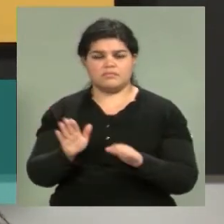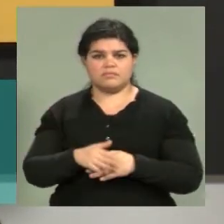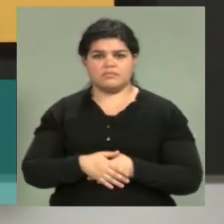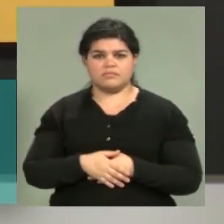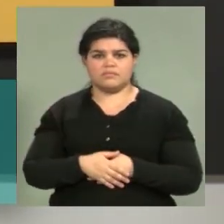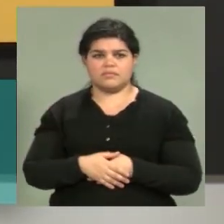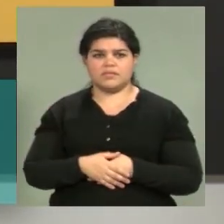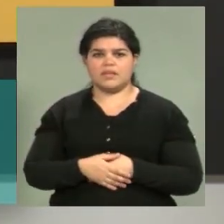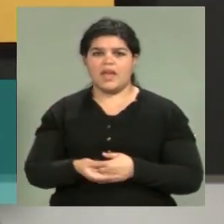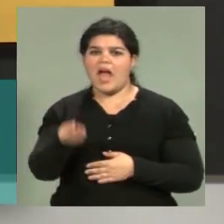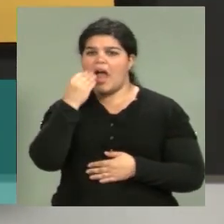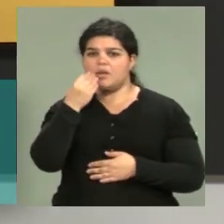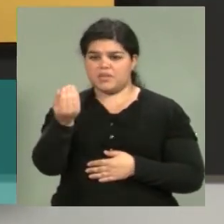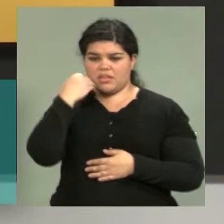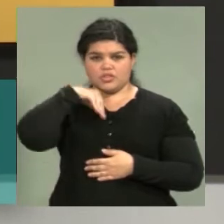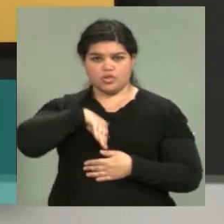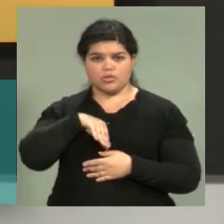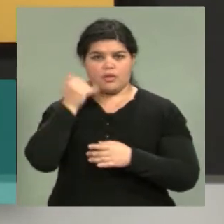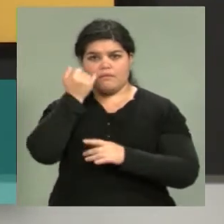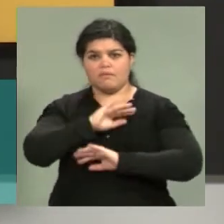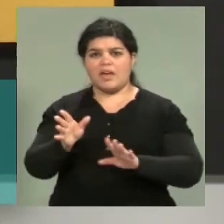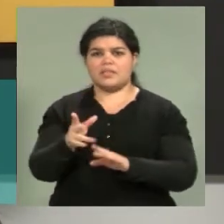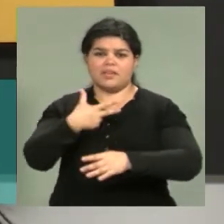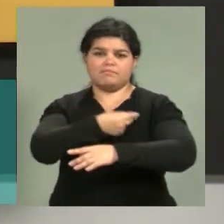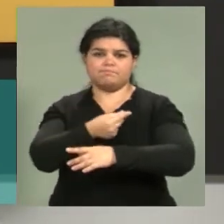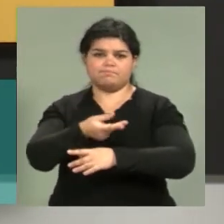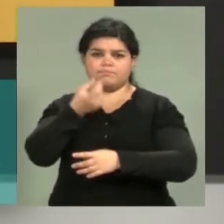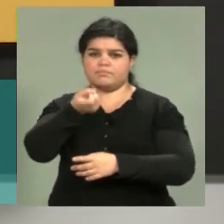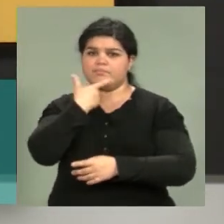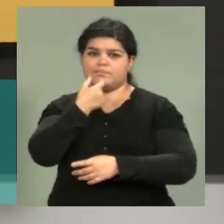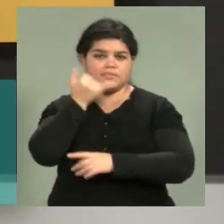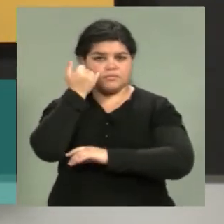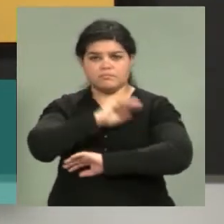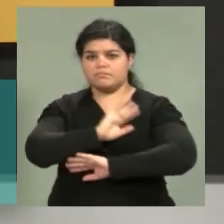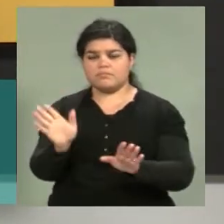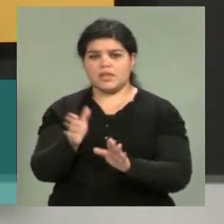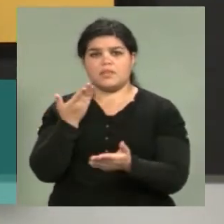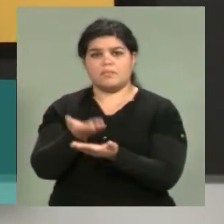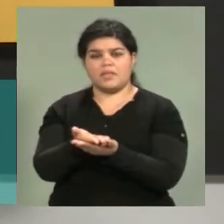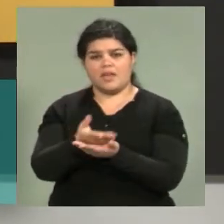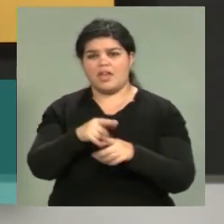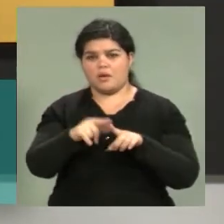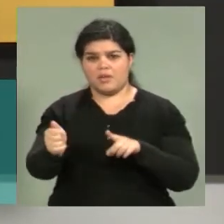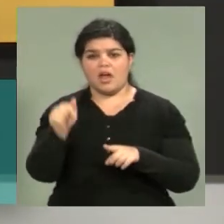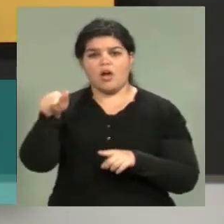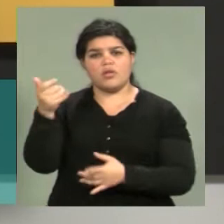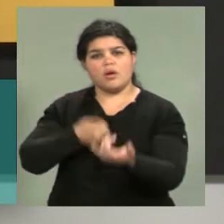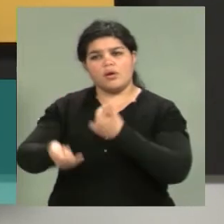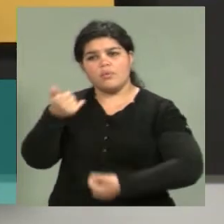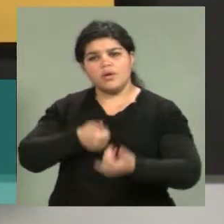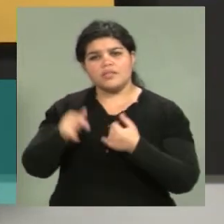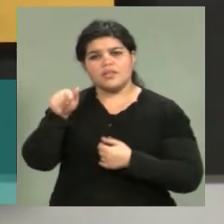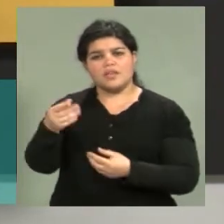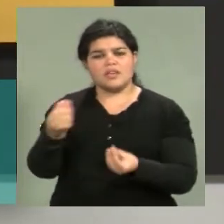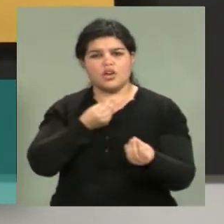la alimentación por sonda y los antibióticos, ¿sí? Bueno, vamos a preguntarle un poquito mejor a Adriana para que nos cuente cómo fue el caso y cómo fue